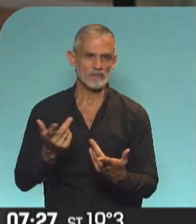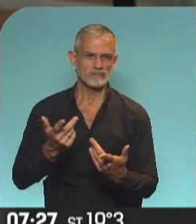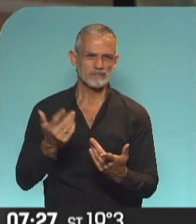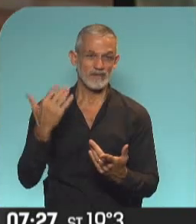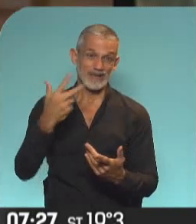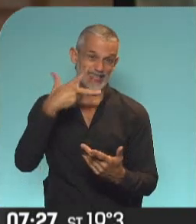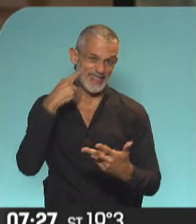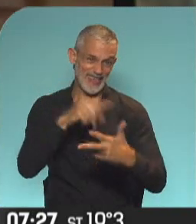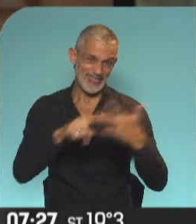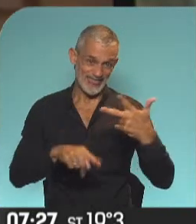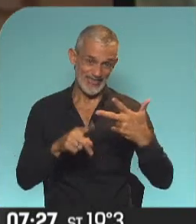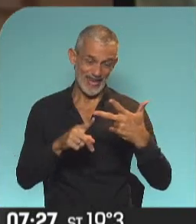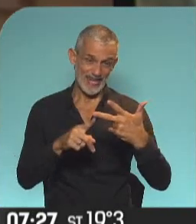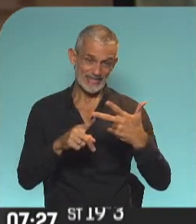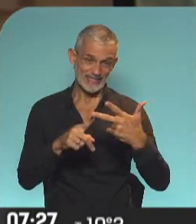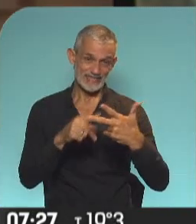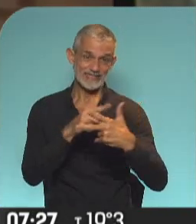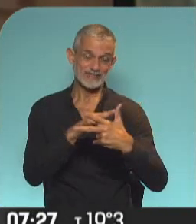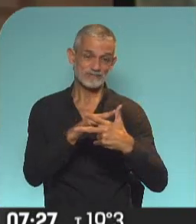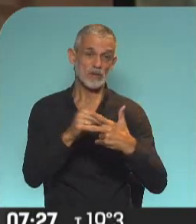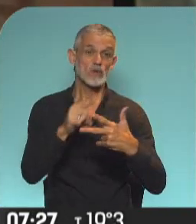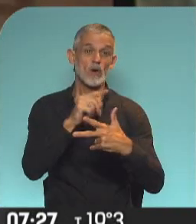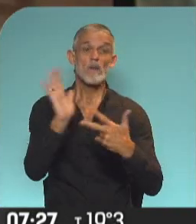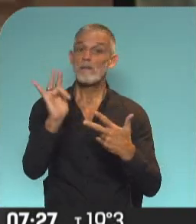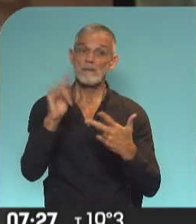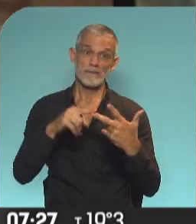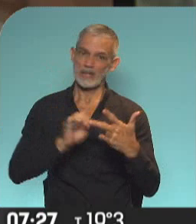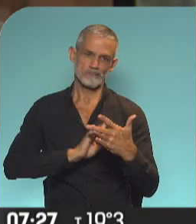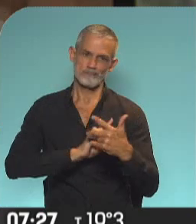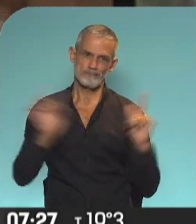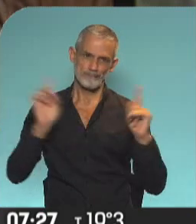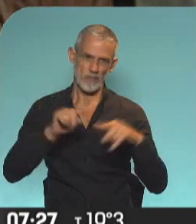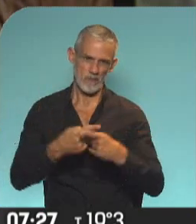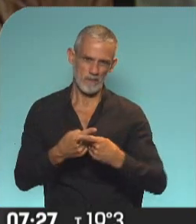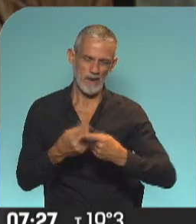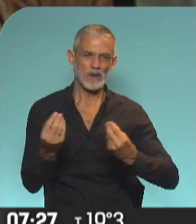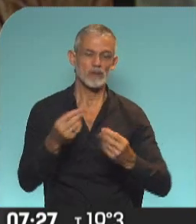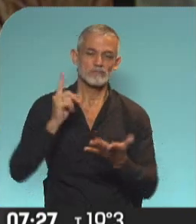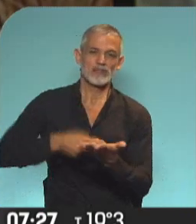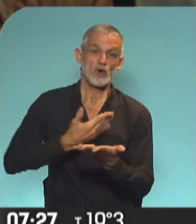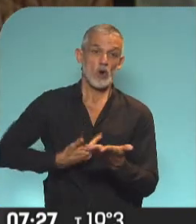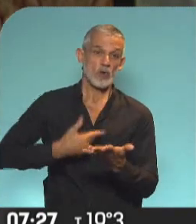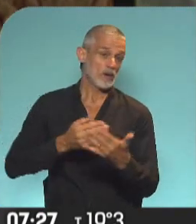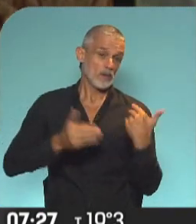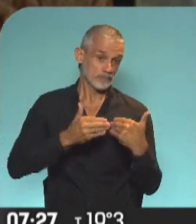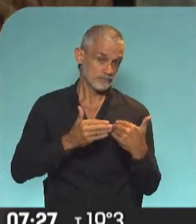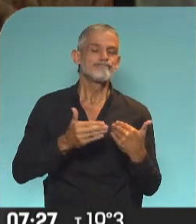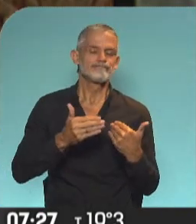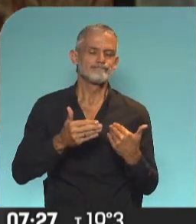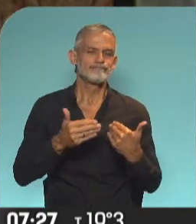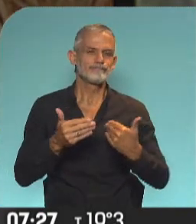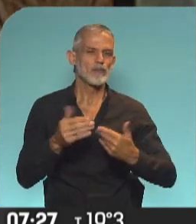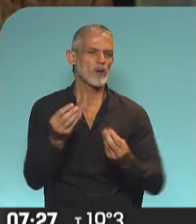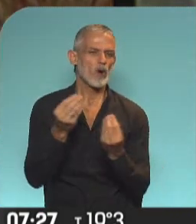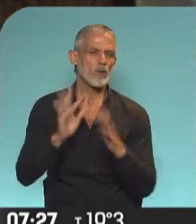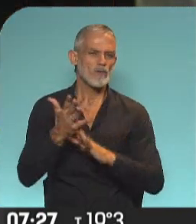a ser durante 3 días, decíamos, este miércoles entonces no va a seguir a raíz de la decisión del gobierno, pero se vivió en